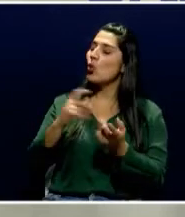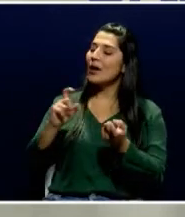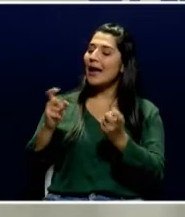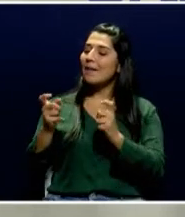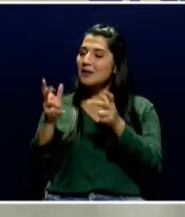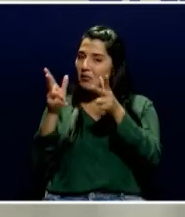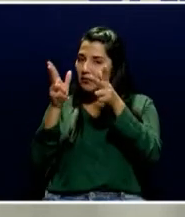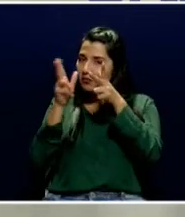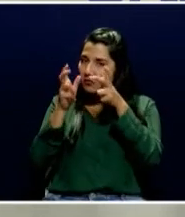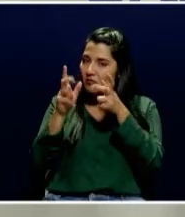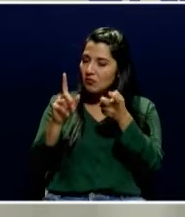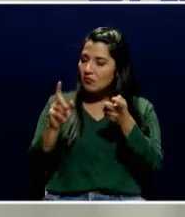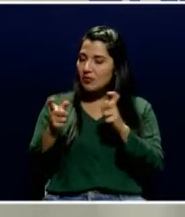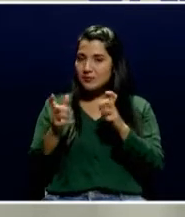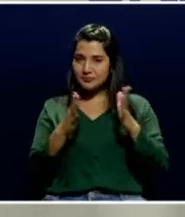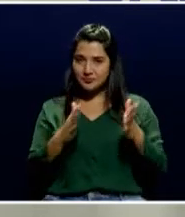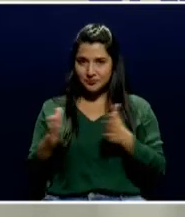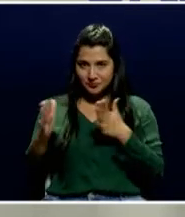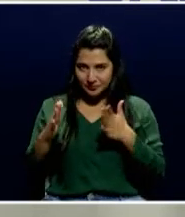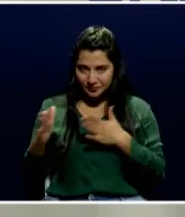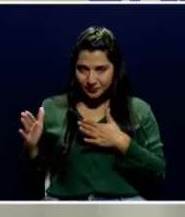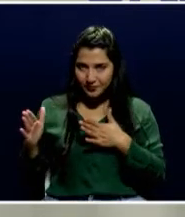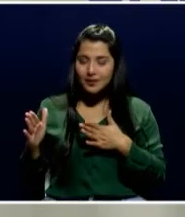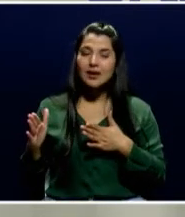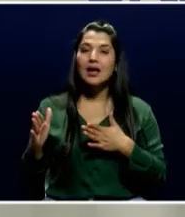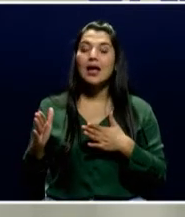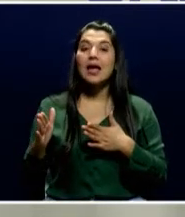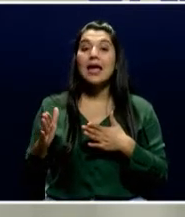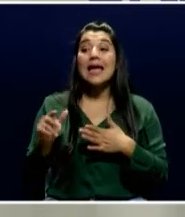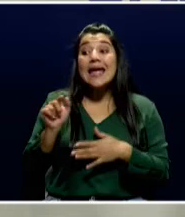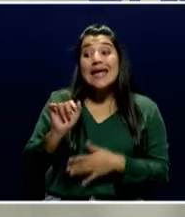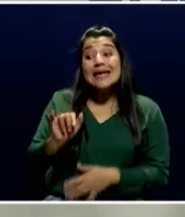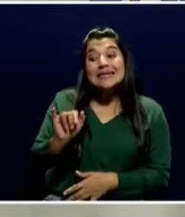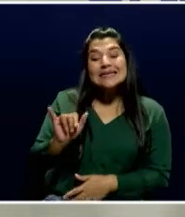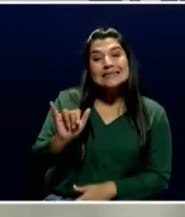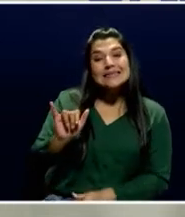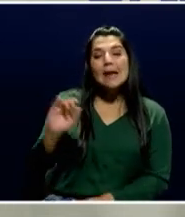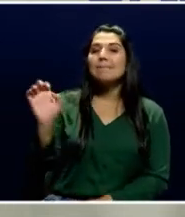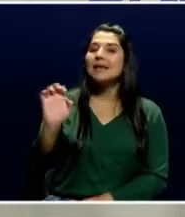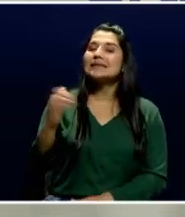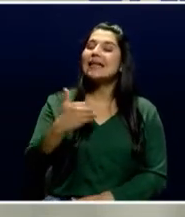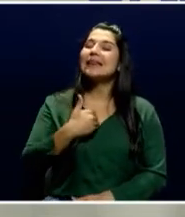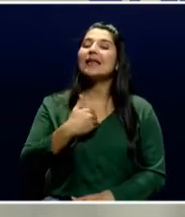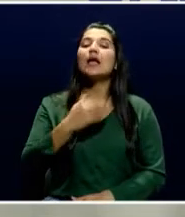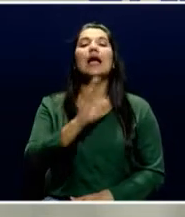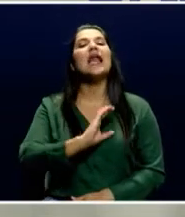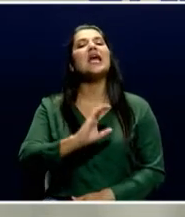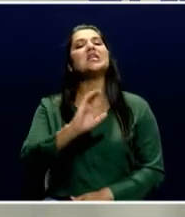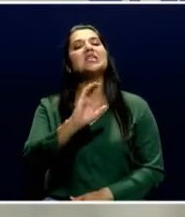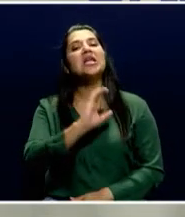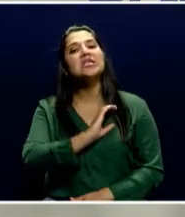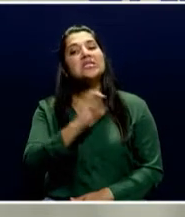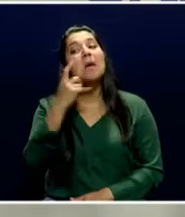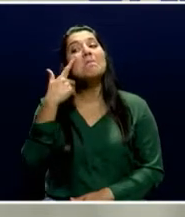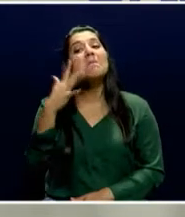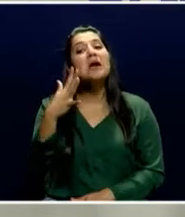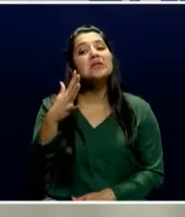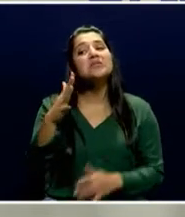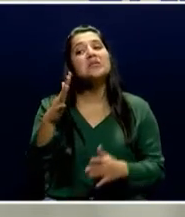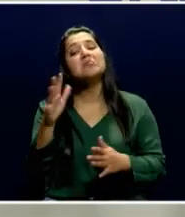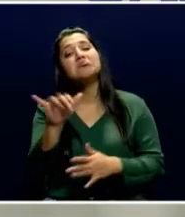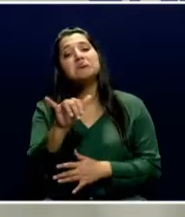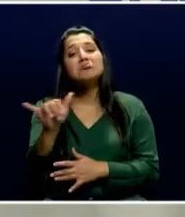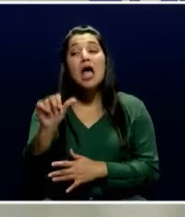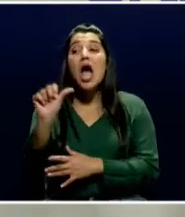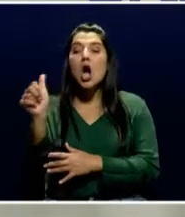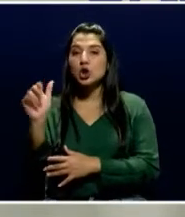Esta emergencia tiene una característica en algunos elementos muy similar a otras emergencias, y uno lo que